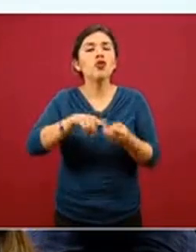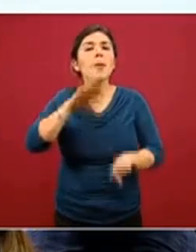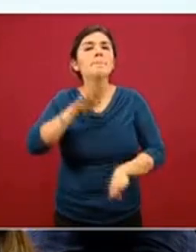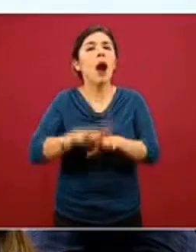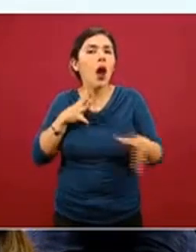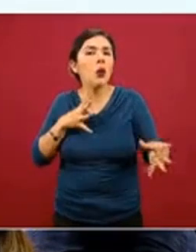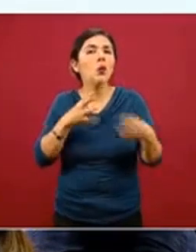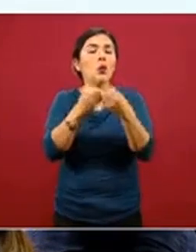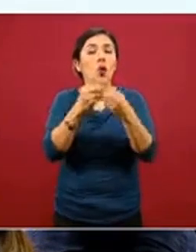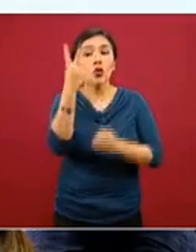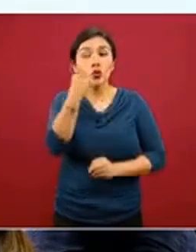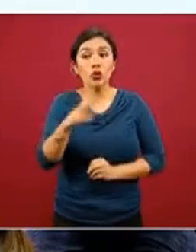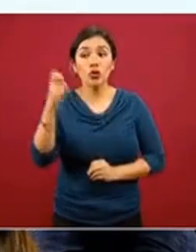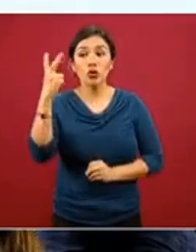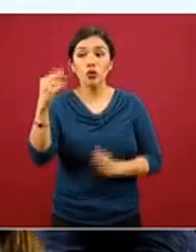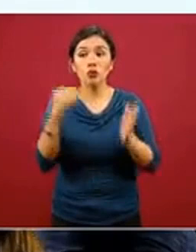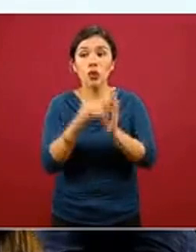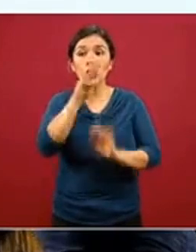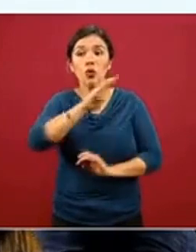acumulada, es decir, de los